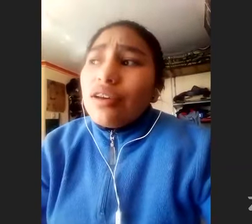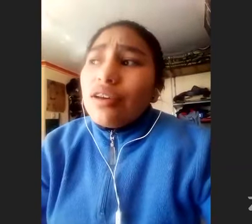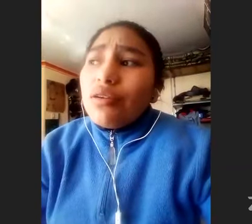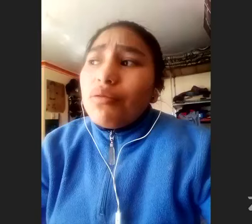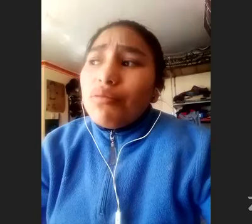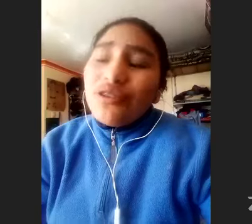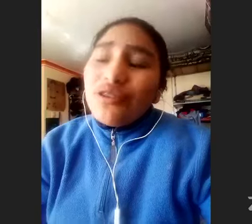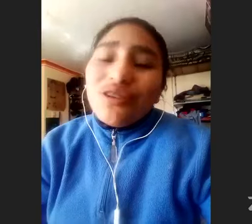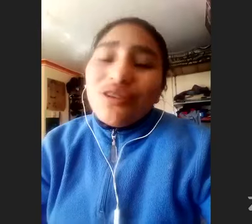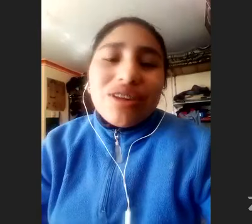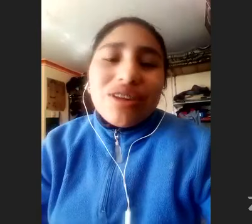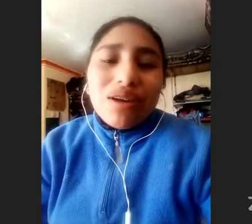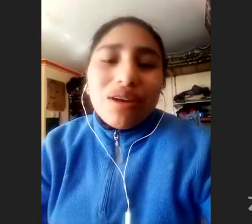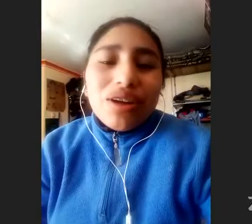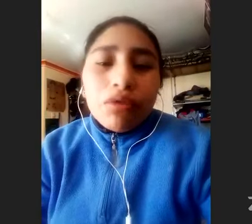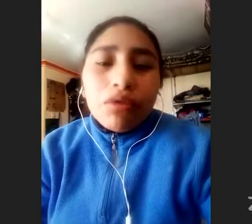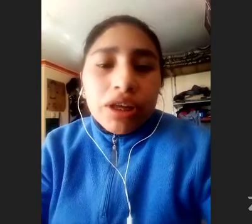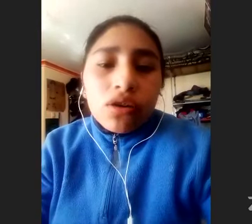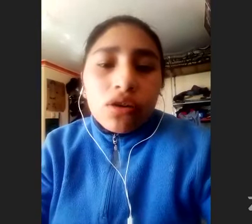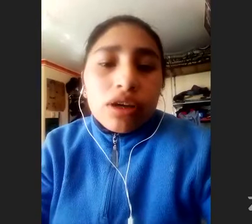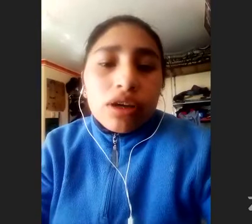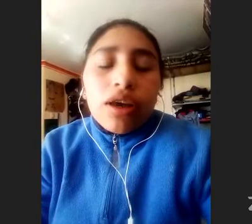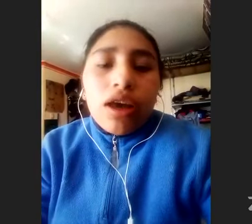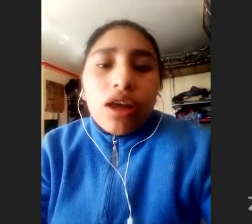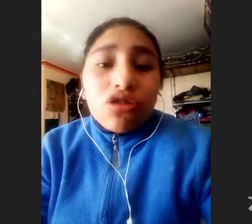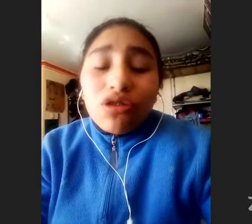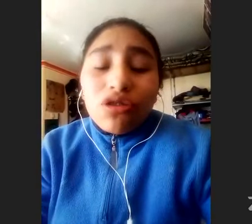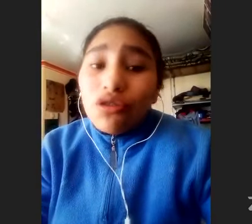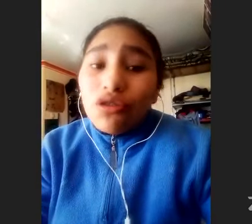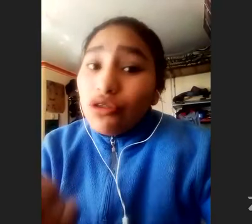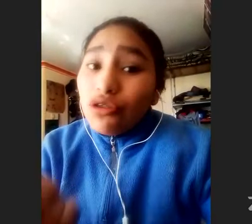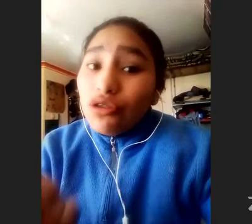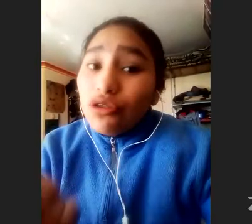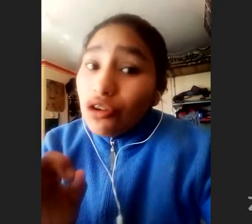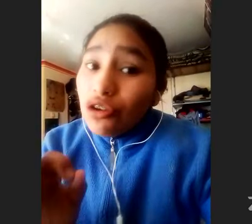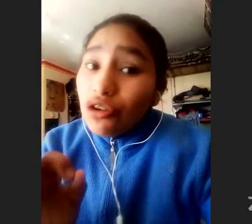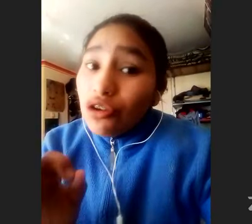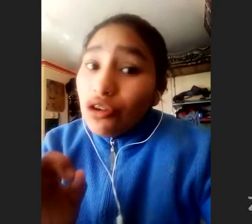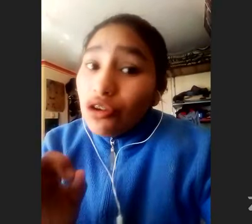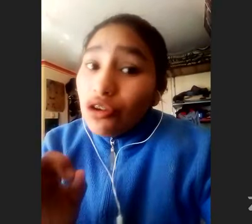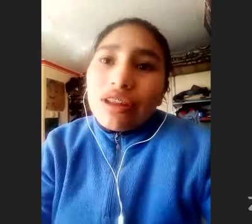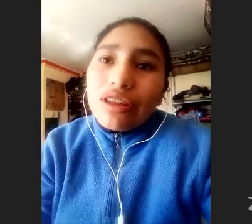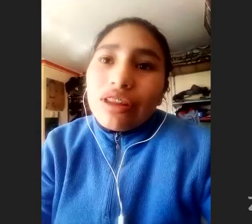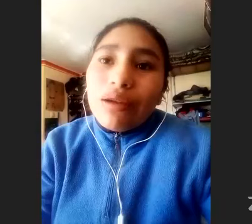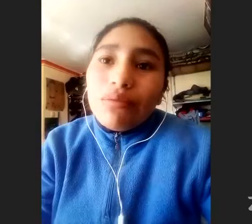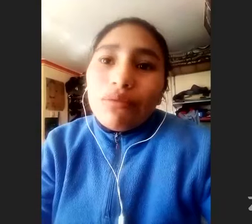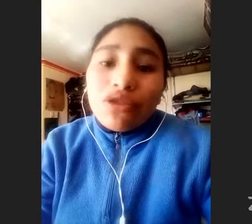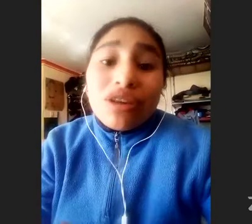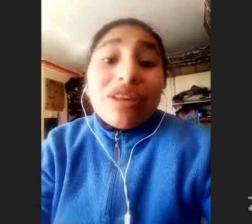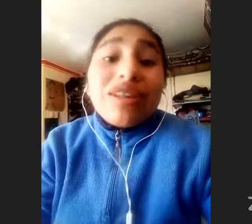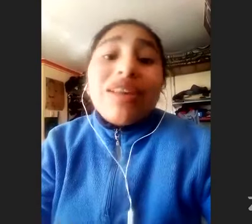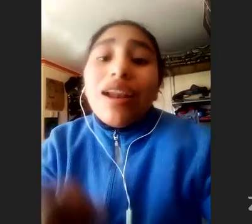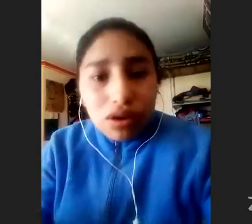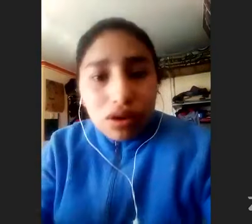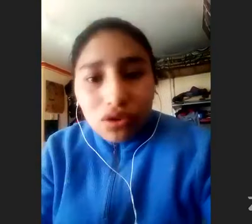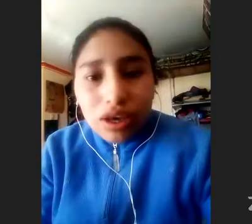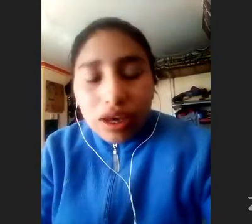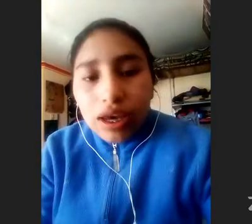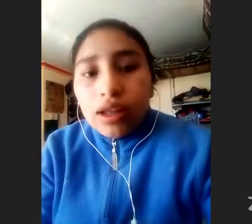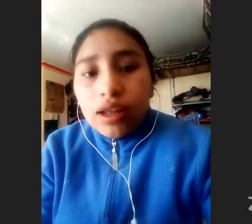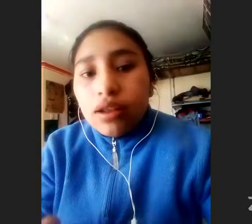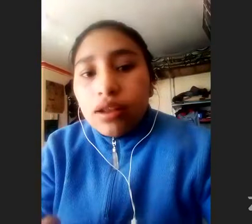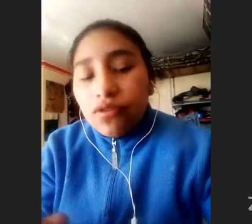entonces bueno nosotros decíamos no en ese momento nosotros no sabíamos no nosotros nos enteramos